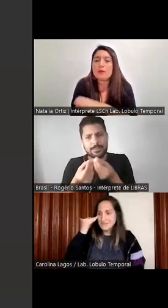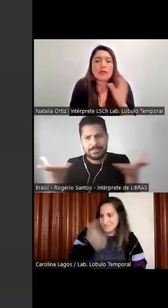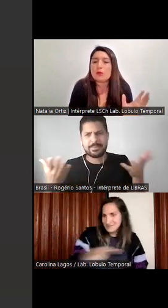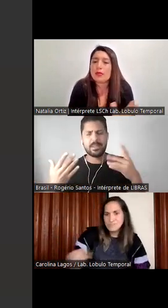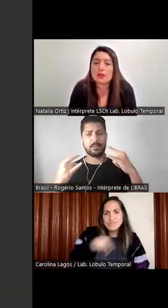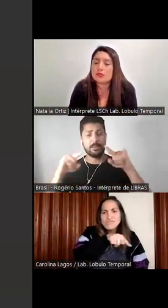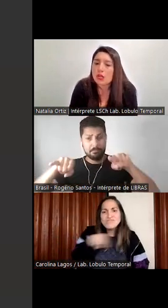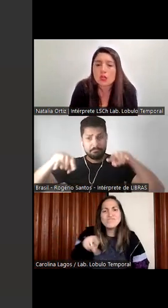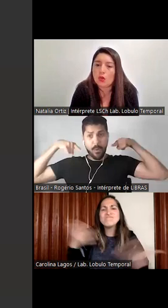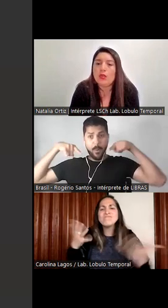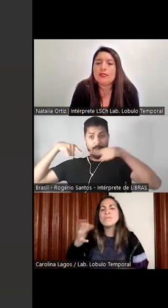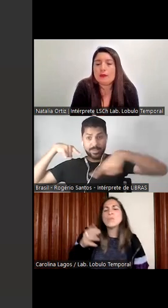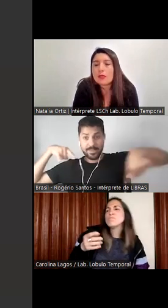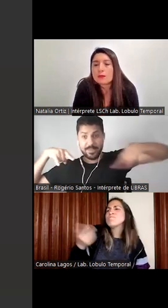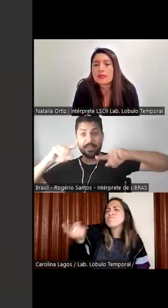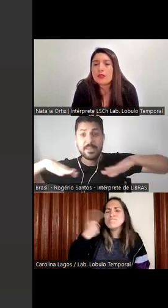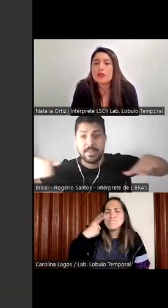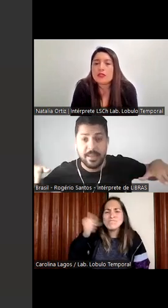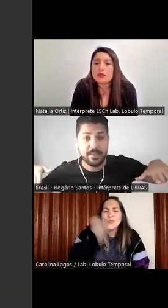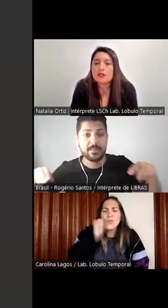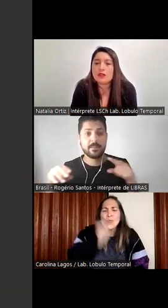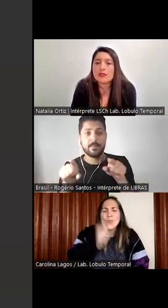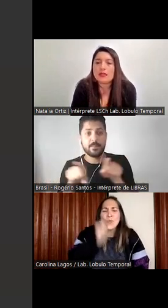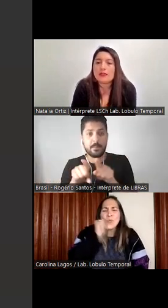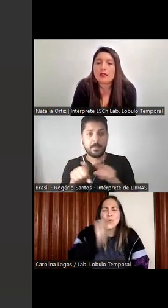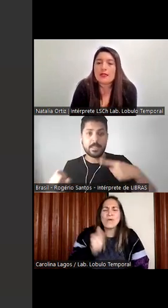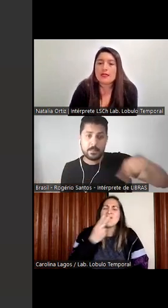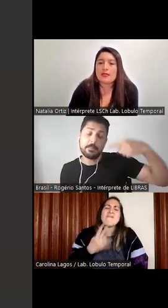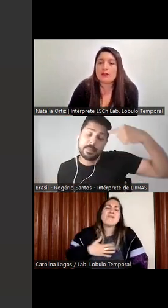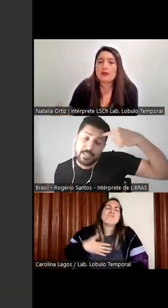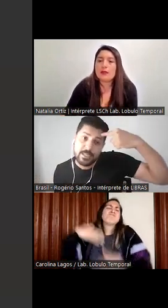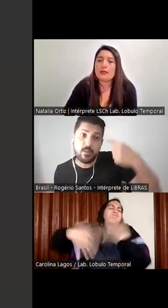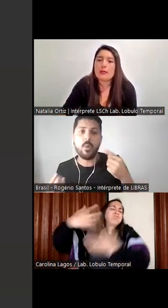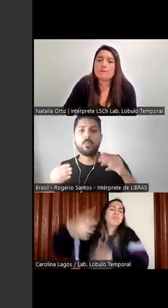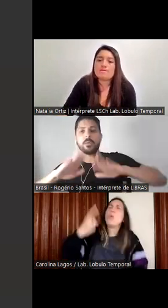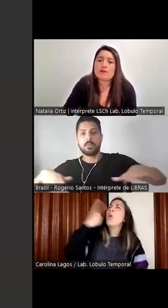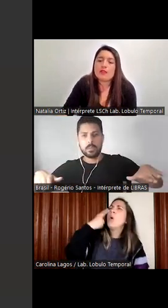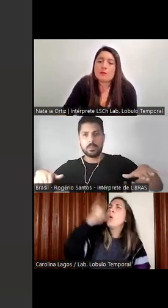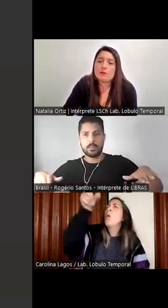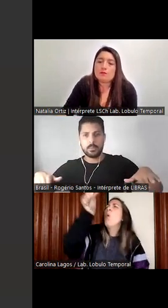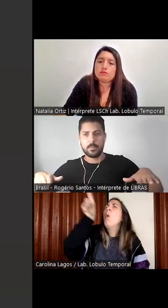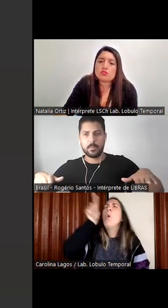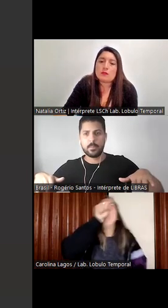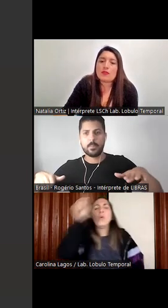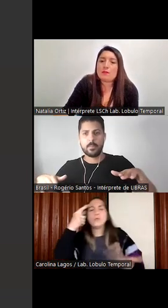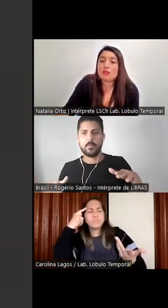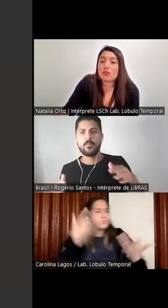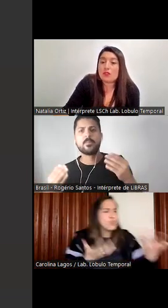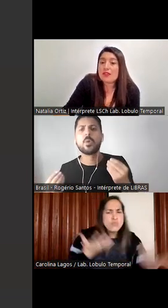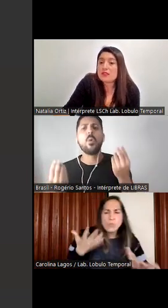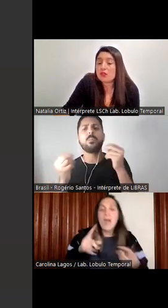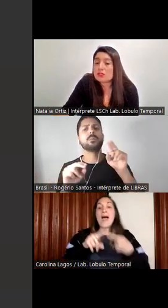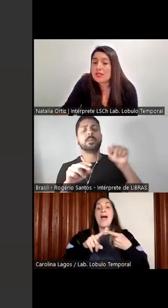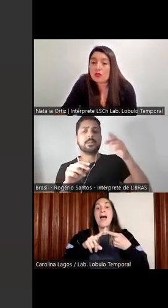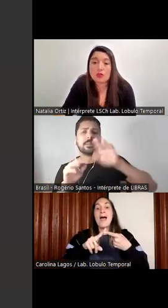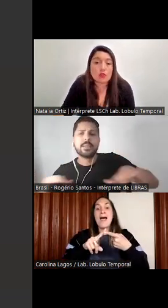¿ya podemos elegir cualquier cosa? No, tenemos que pensar en los niños y en lo que en realidad ellos, no sé, puedan ver todos los